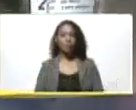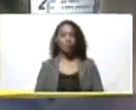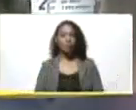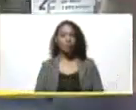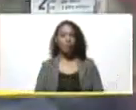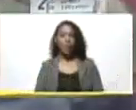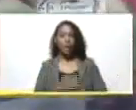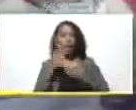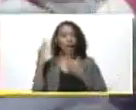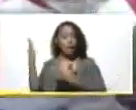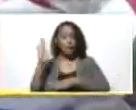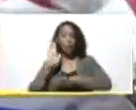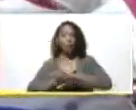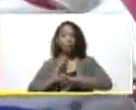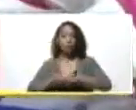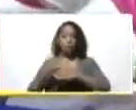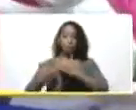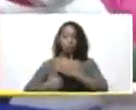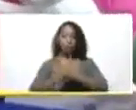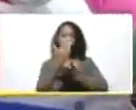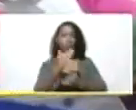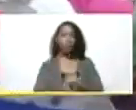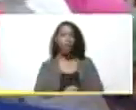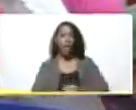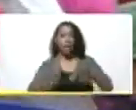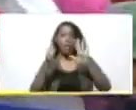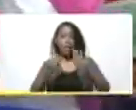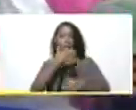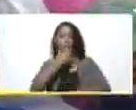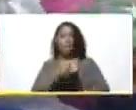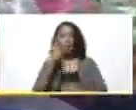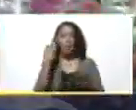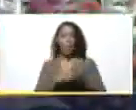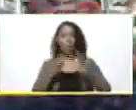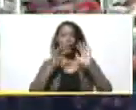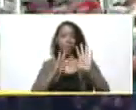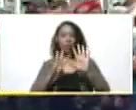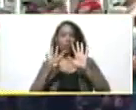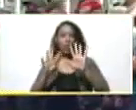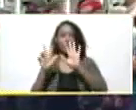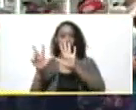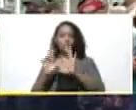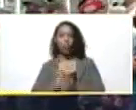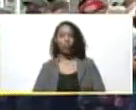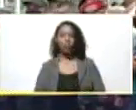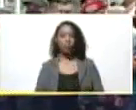Y así fue el 6 de diciembre de 1998.